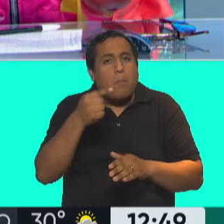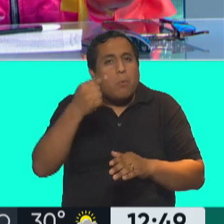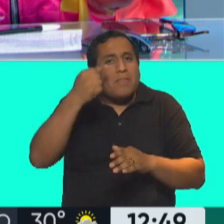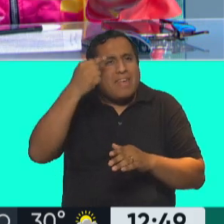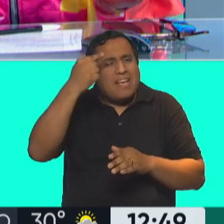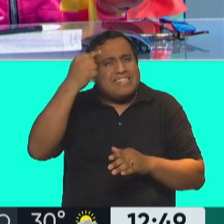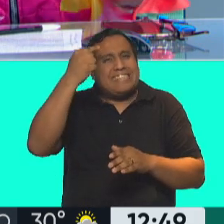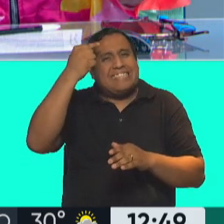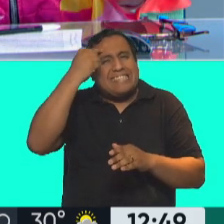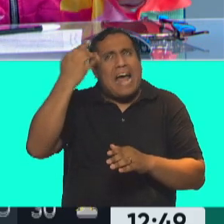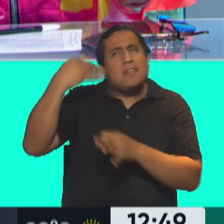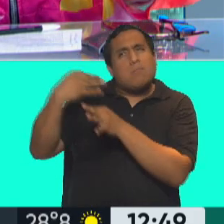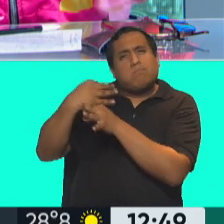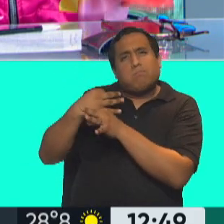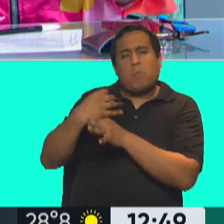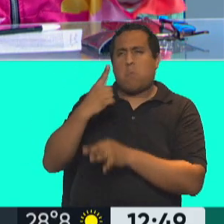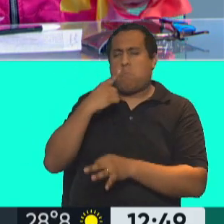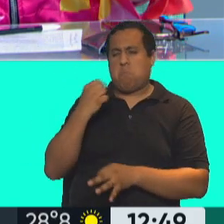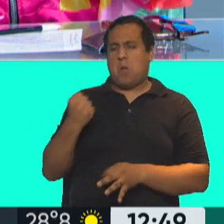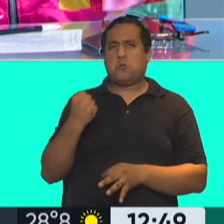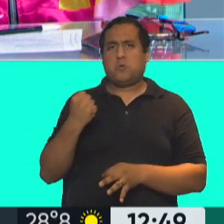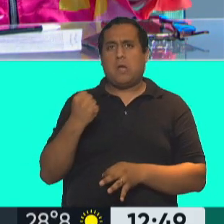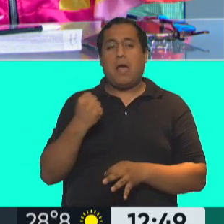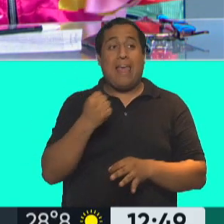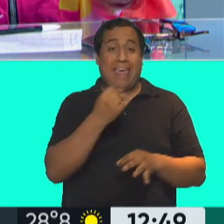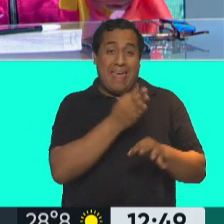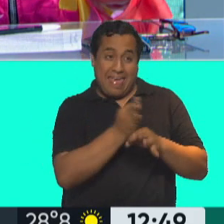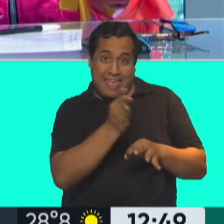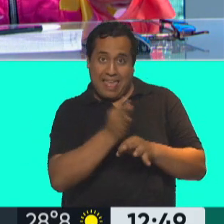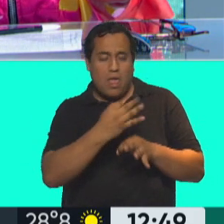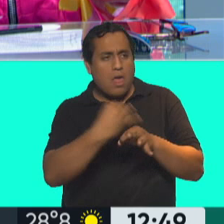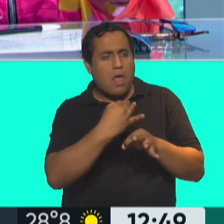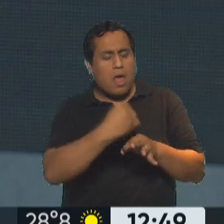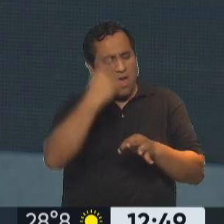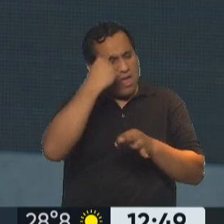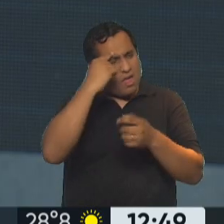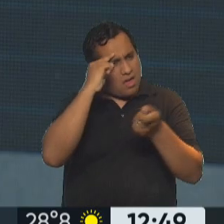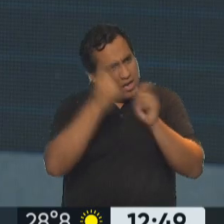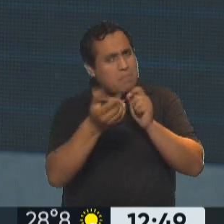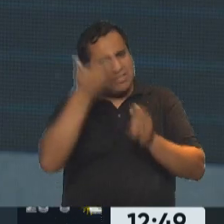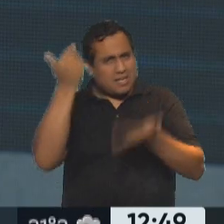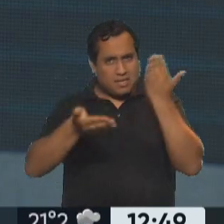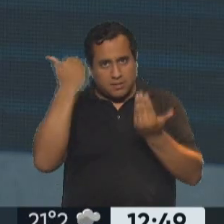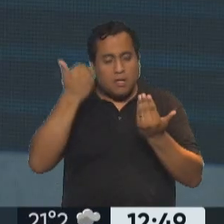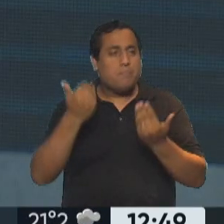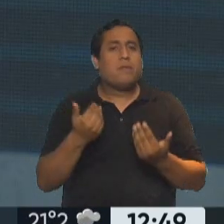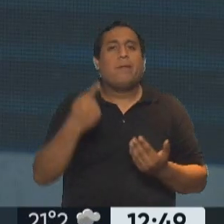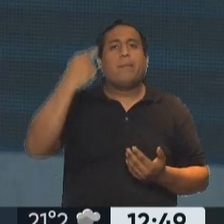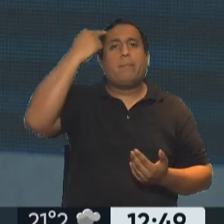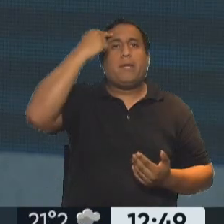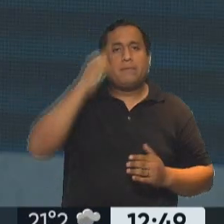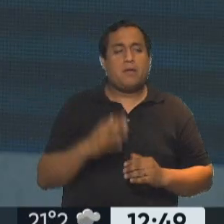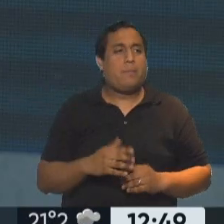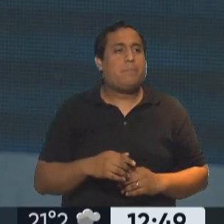patriarcales con los que esta necesidad en la que nacemos con los que nos meten desde chiquititos están vinculados con qué creer que el otro Es posesión no es